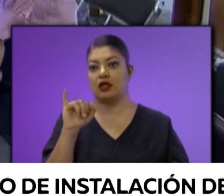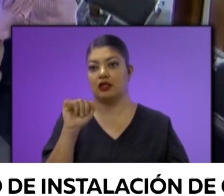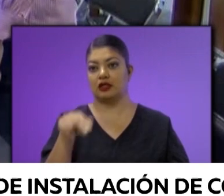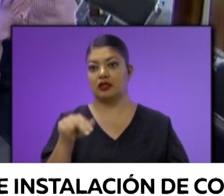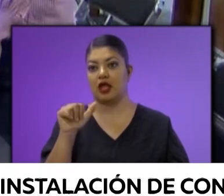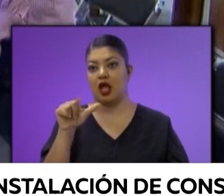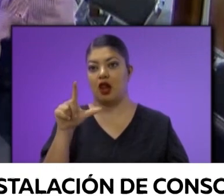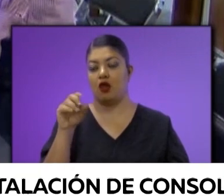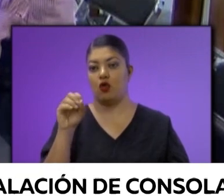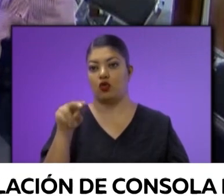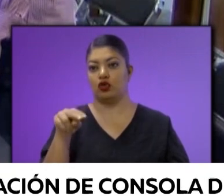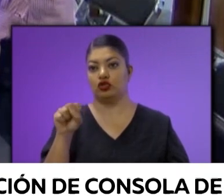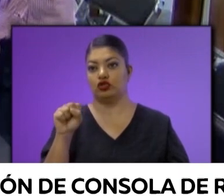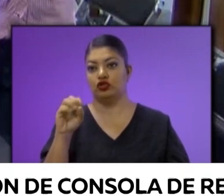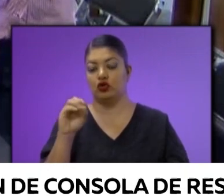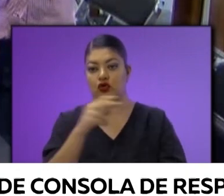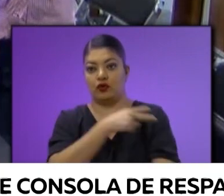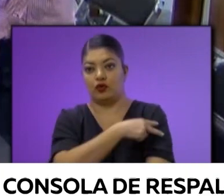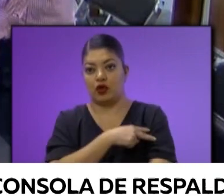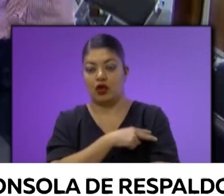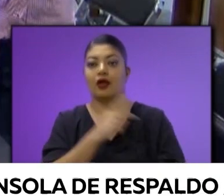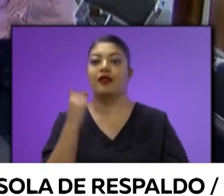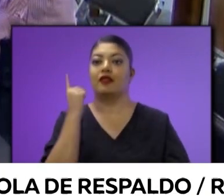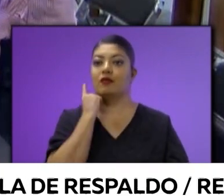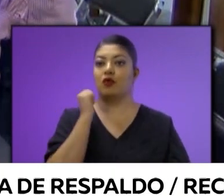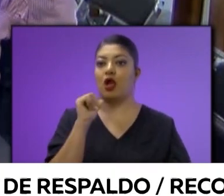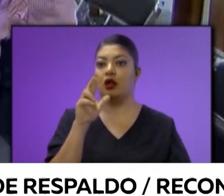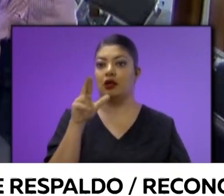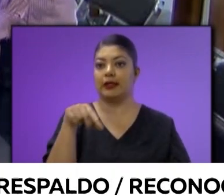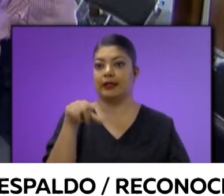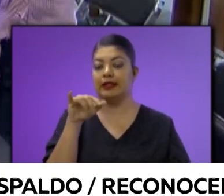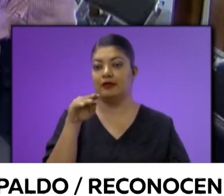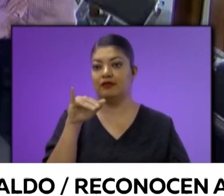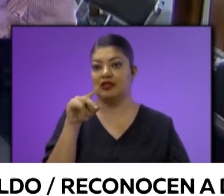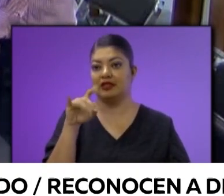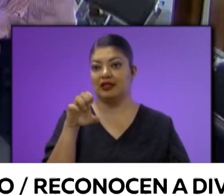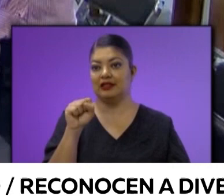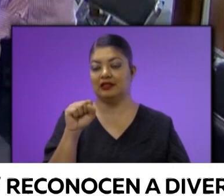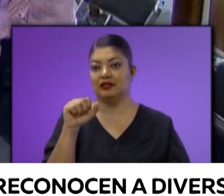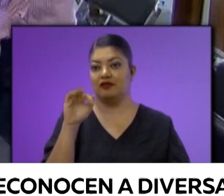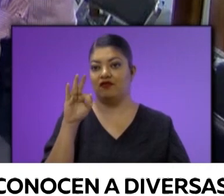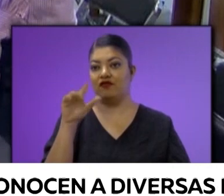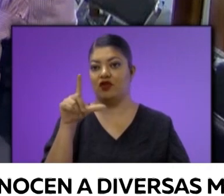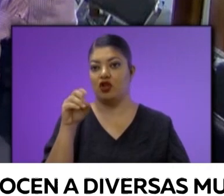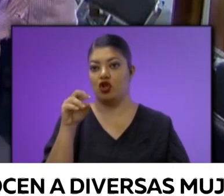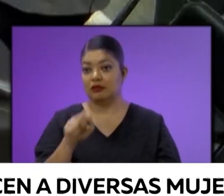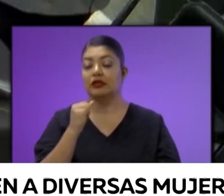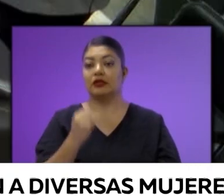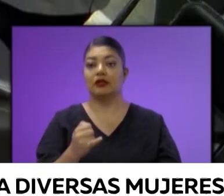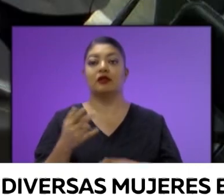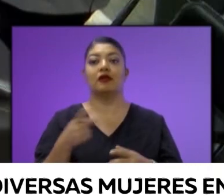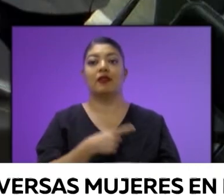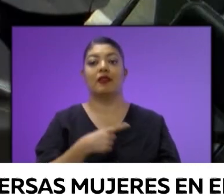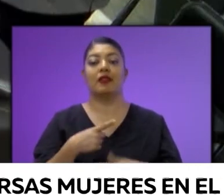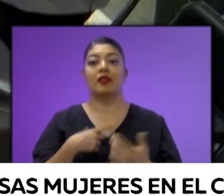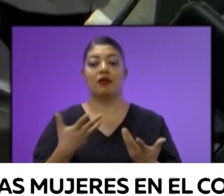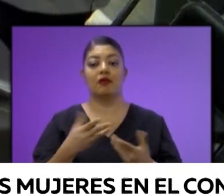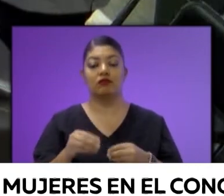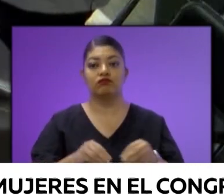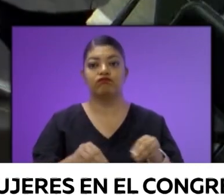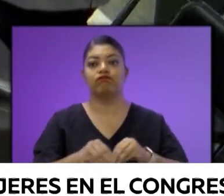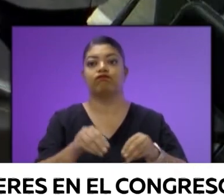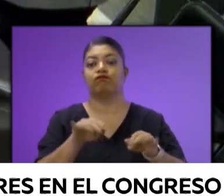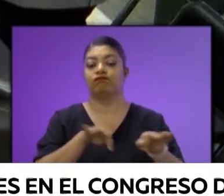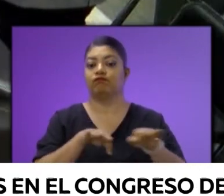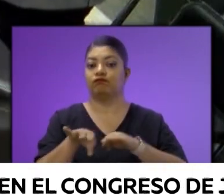González Carranza como secretario, y Raín Hernández como vocal, y Arquímedes Andrés Flores López como vocal. En Comisión de Seguridad y